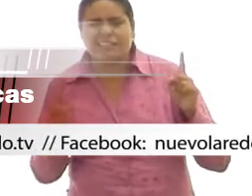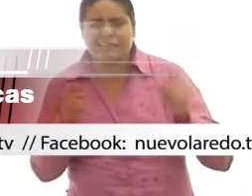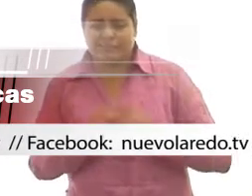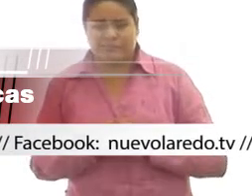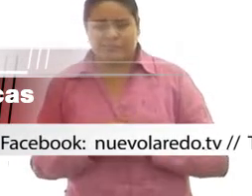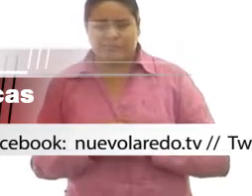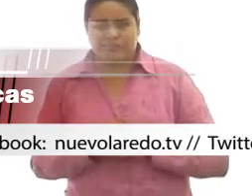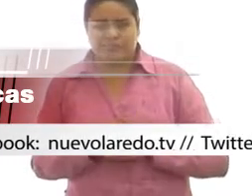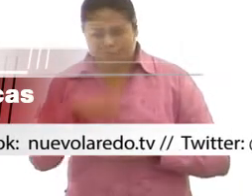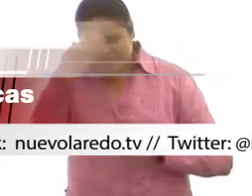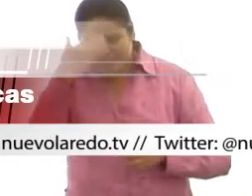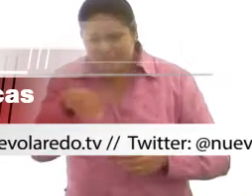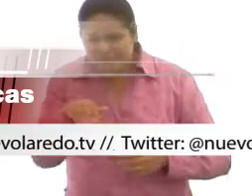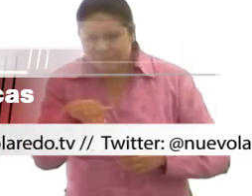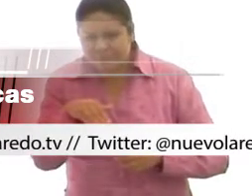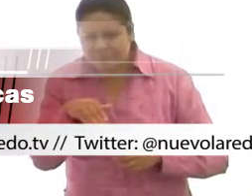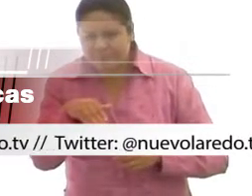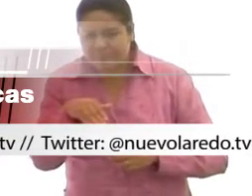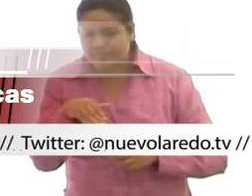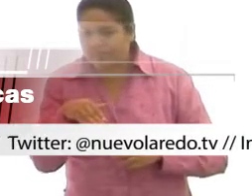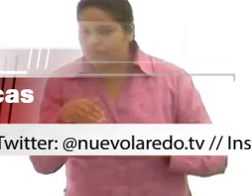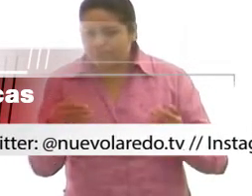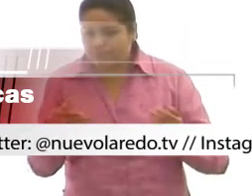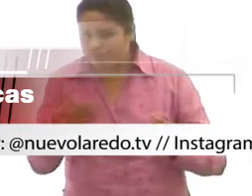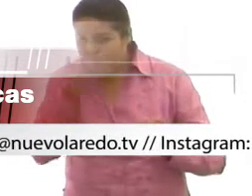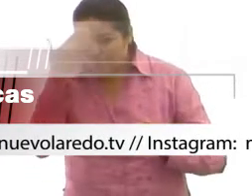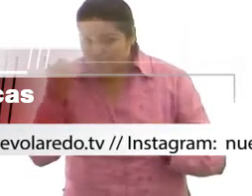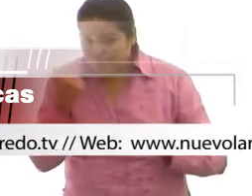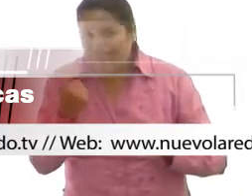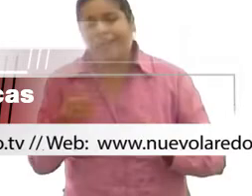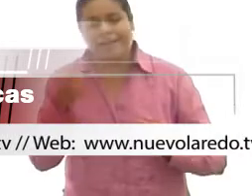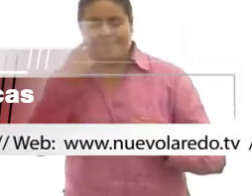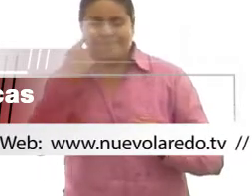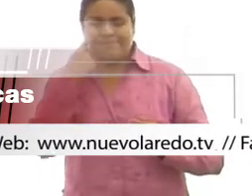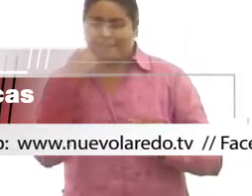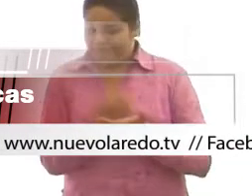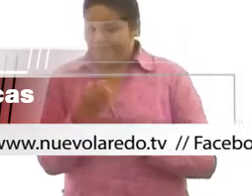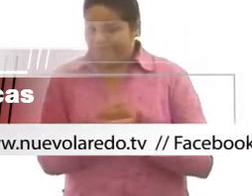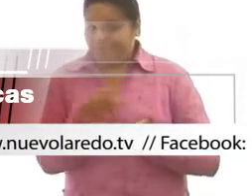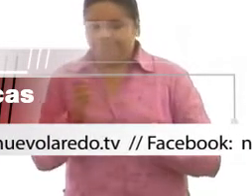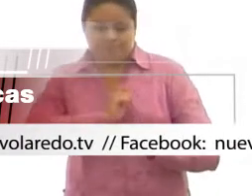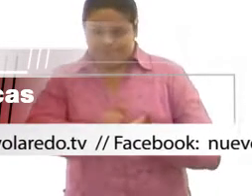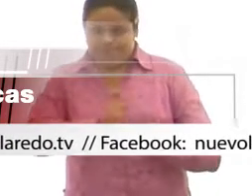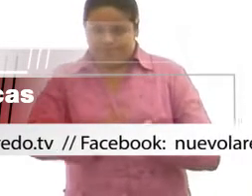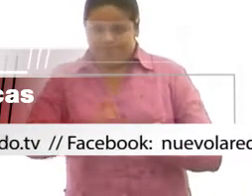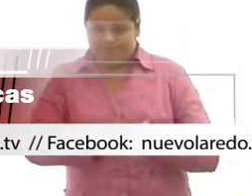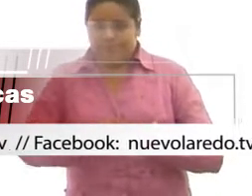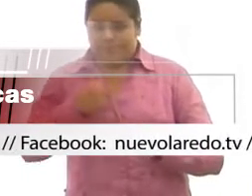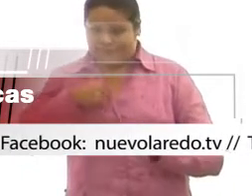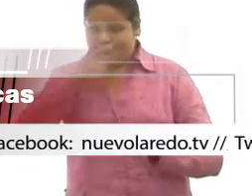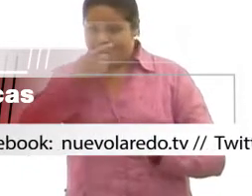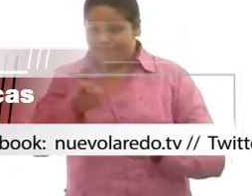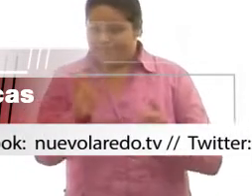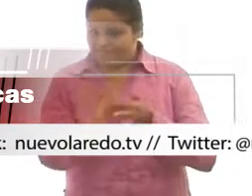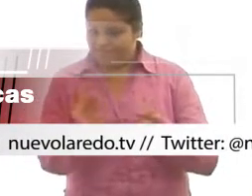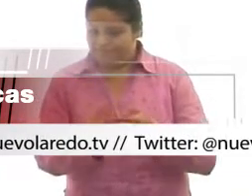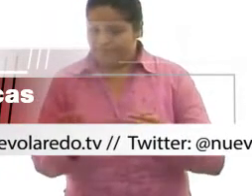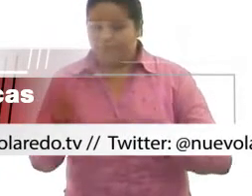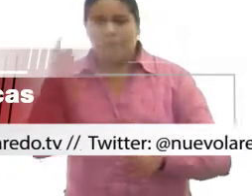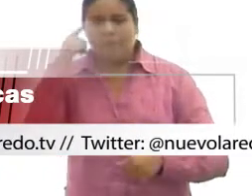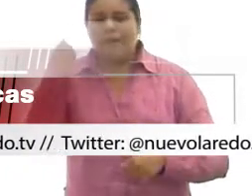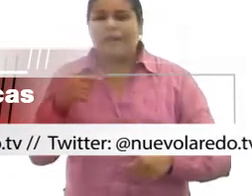de familia, de darle un apoyo a nuestros alumnos, a sus hijos, para que continúen adquiriendo